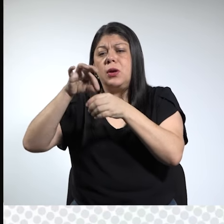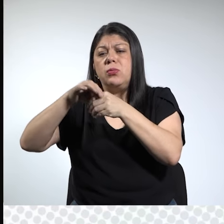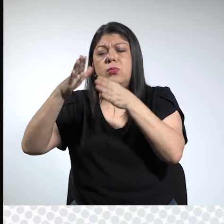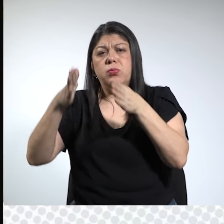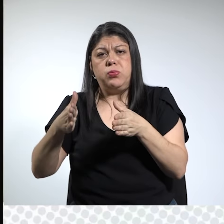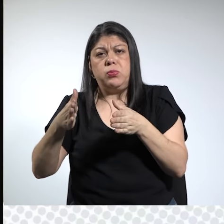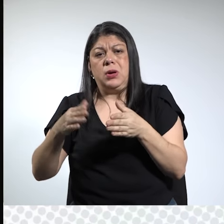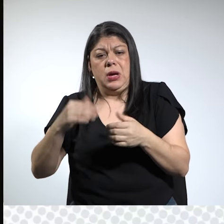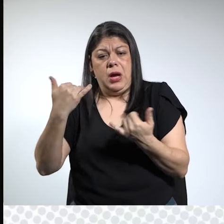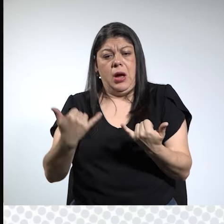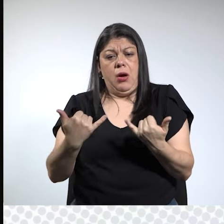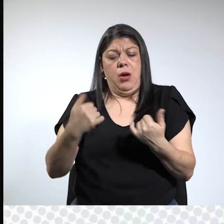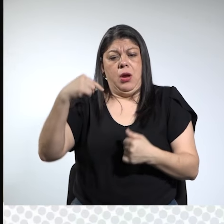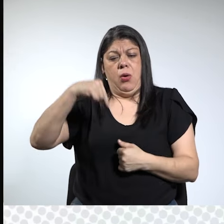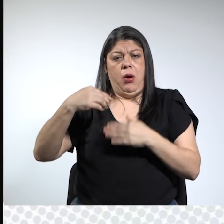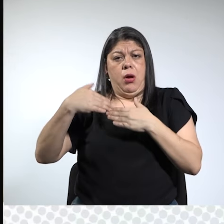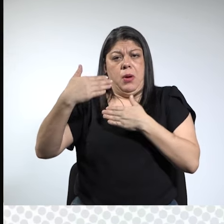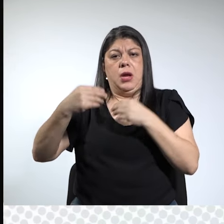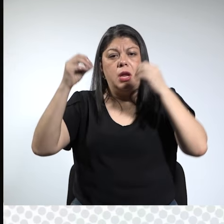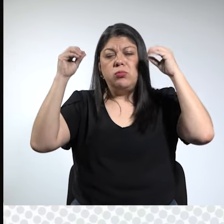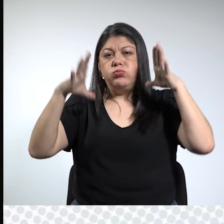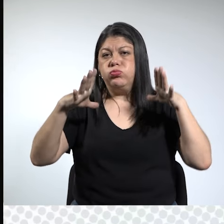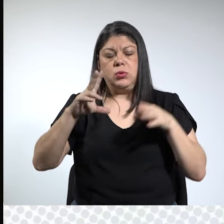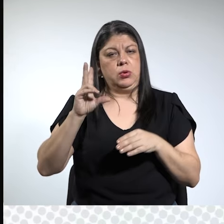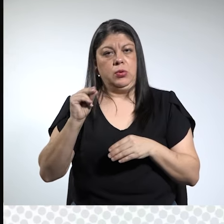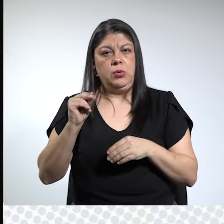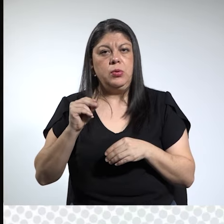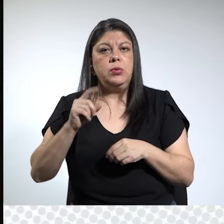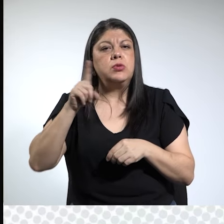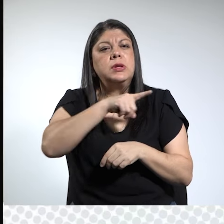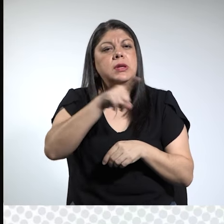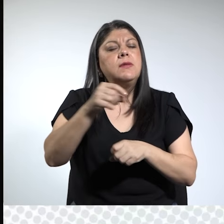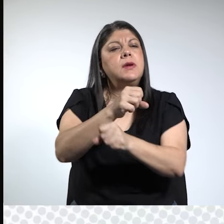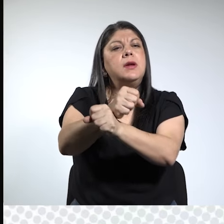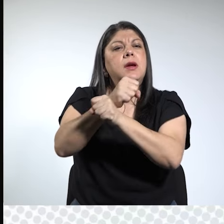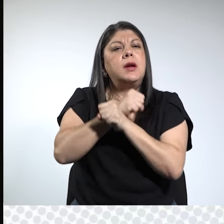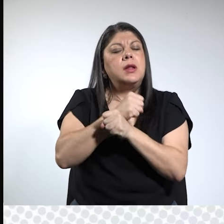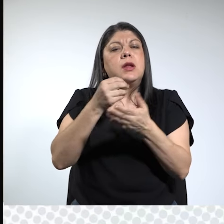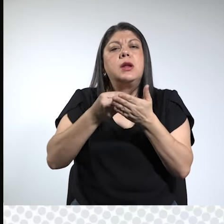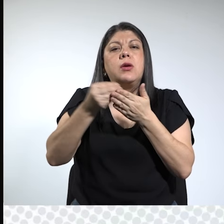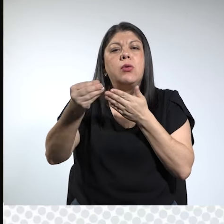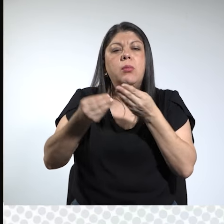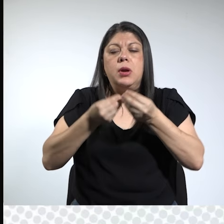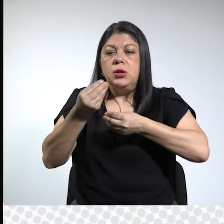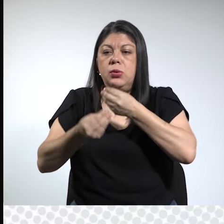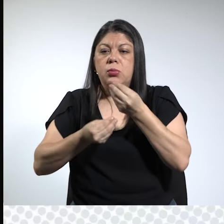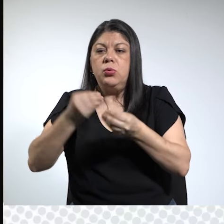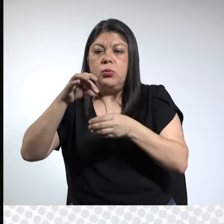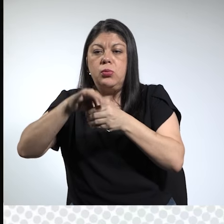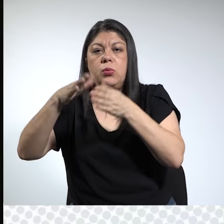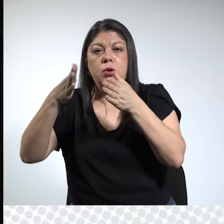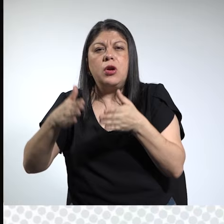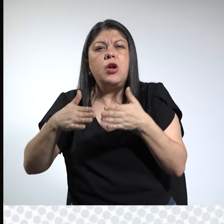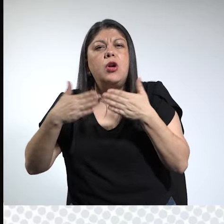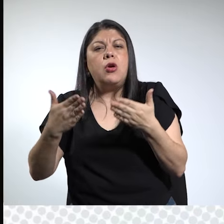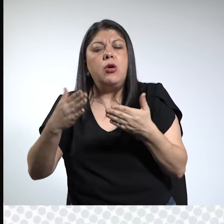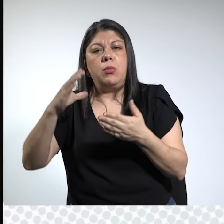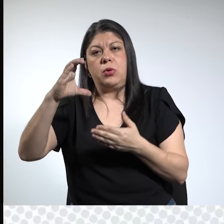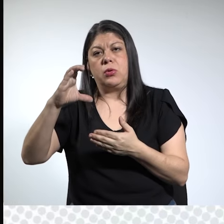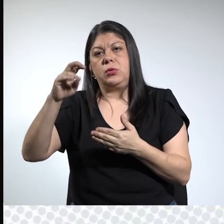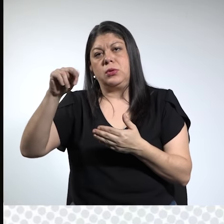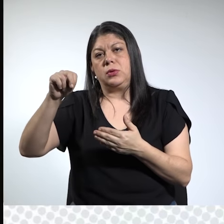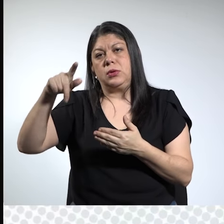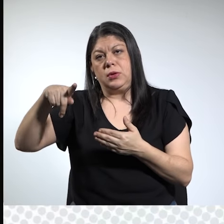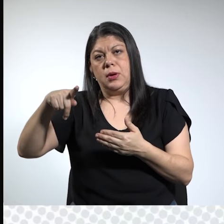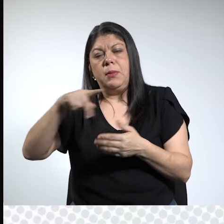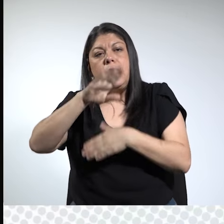a hacer de buenas a primeras de hoy a mañana. Mientras tanto, usted tiene que garantizar la compra de la producción de los agricultores a través del CNP